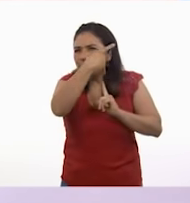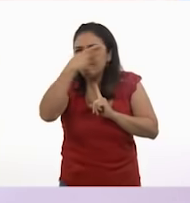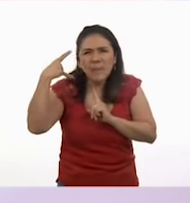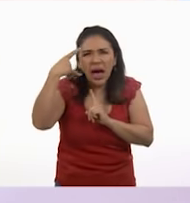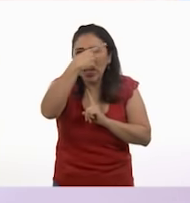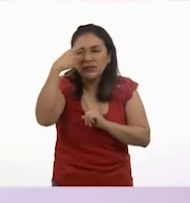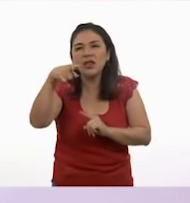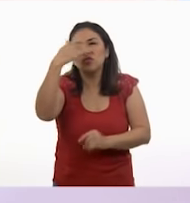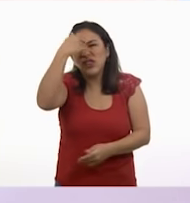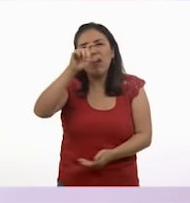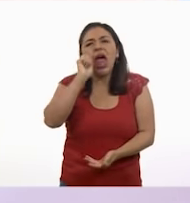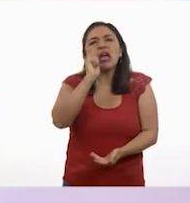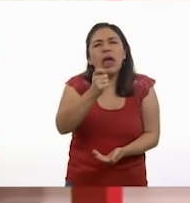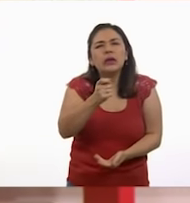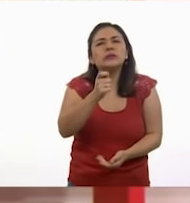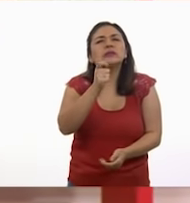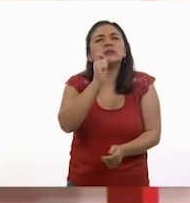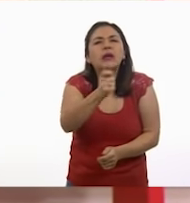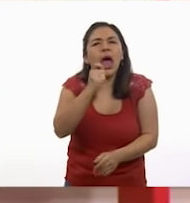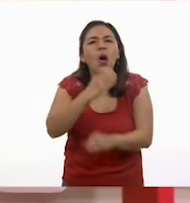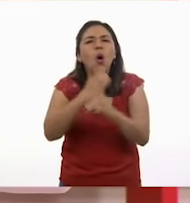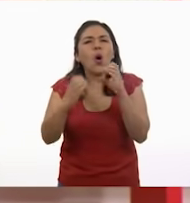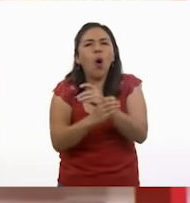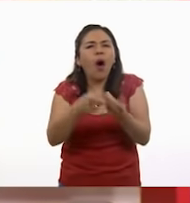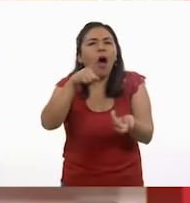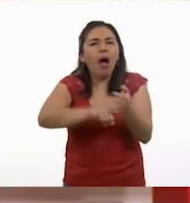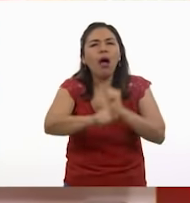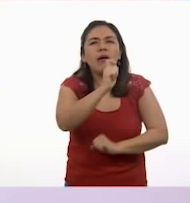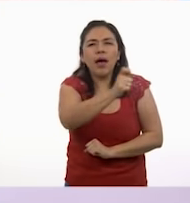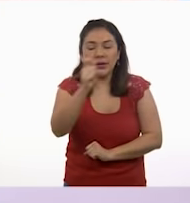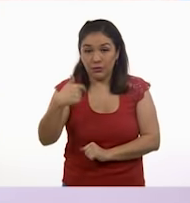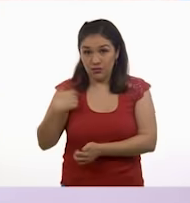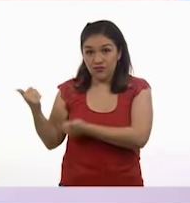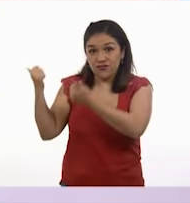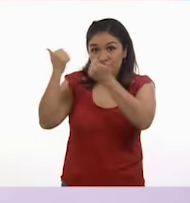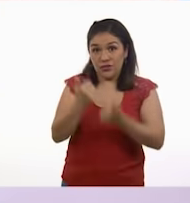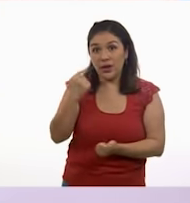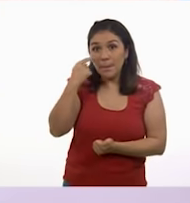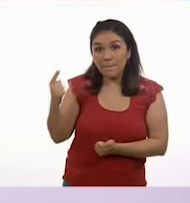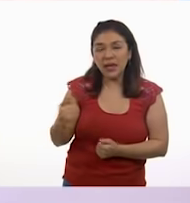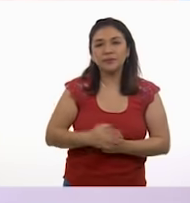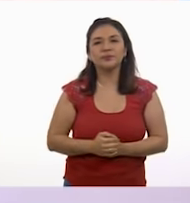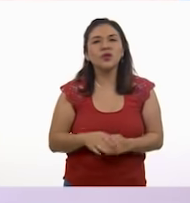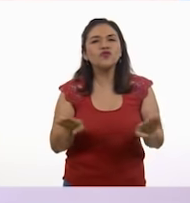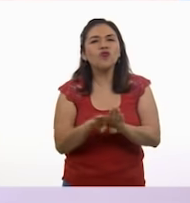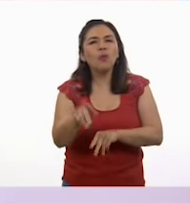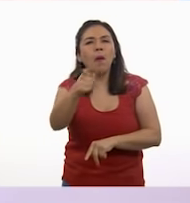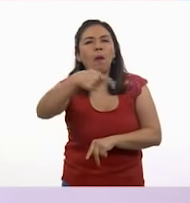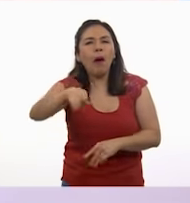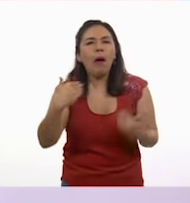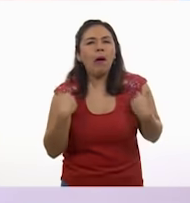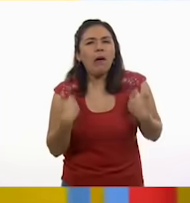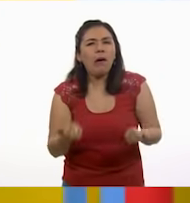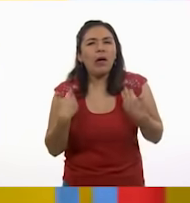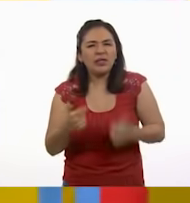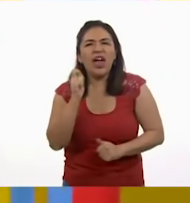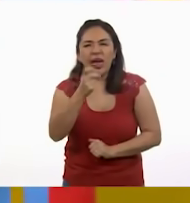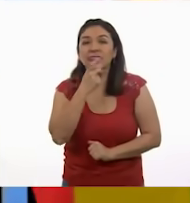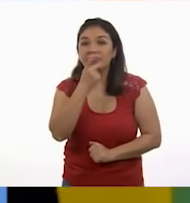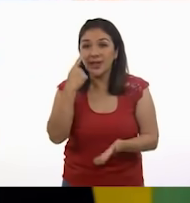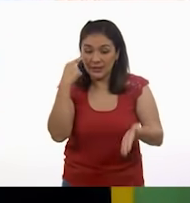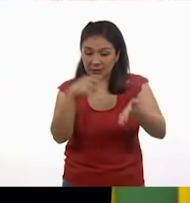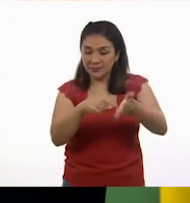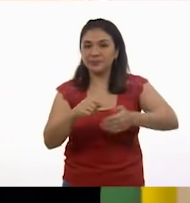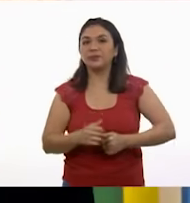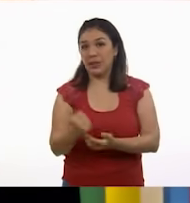para saber su significado no así que traigo algunas interpretaciones dice medida sale a